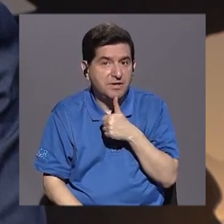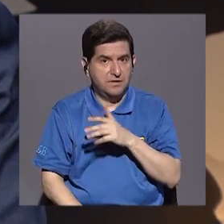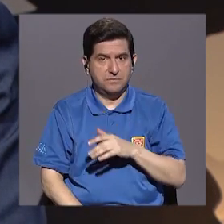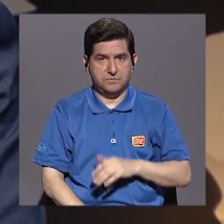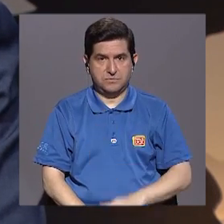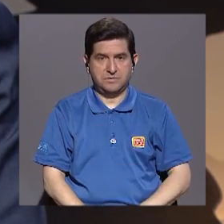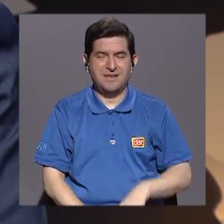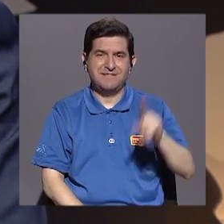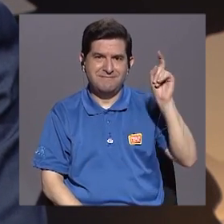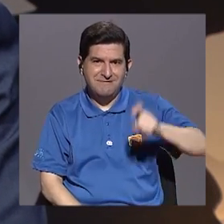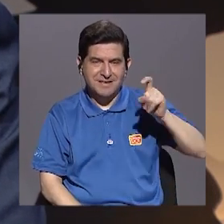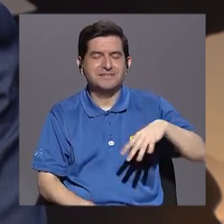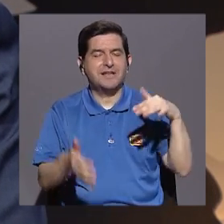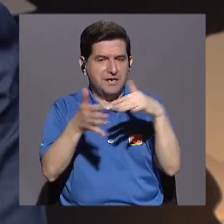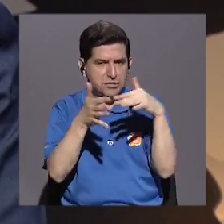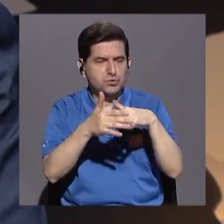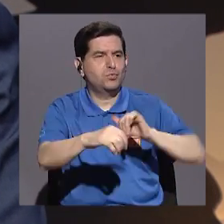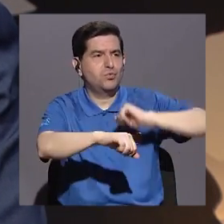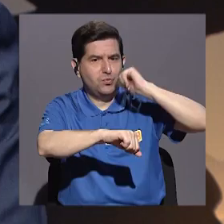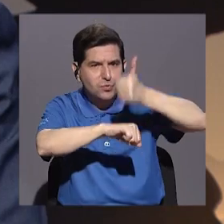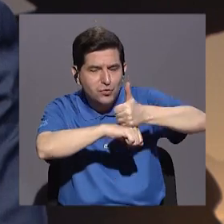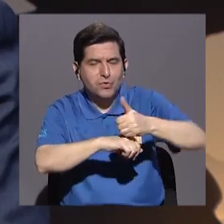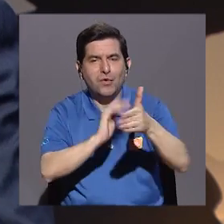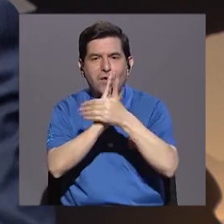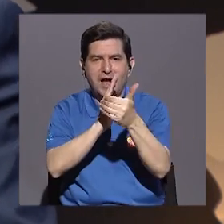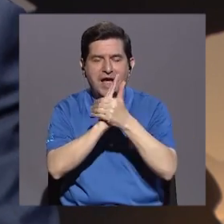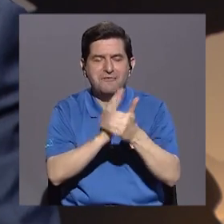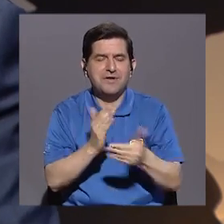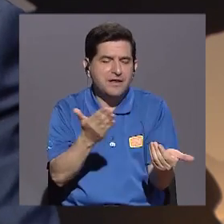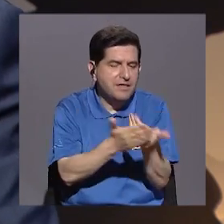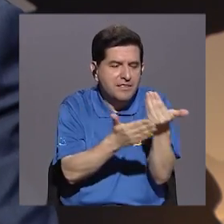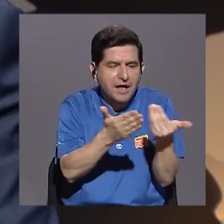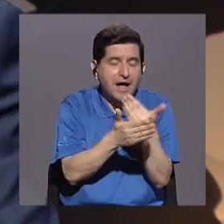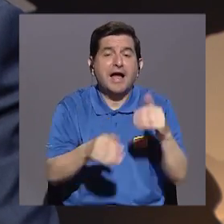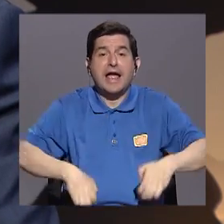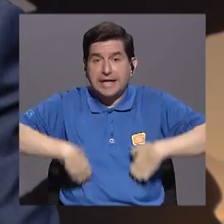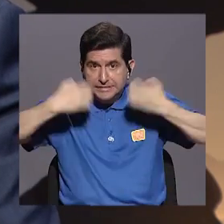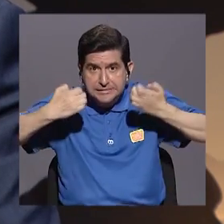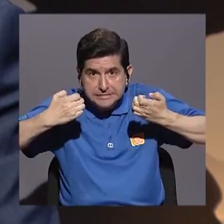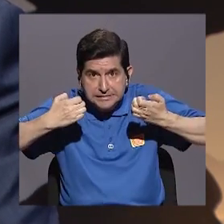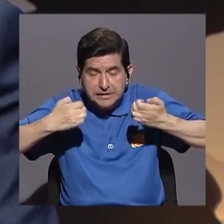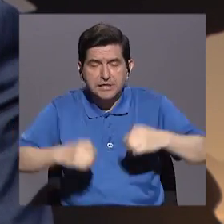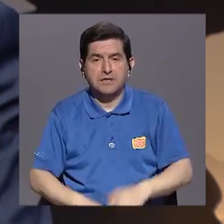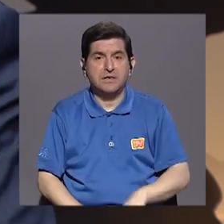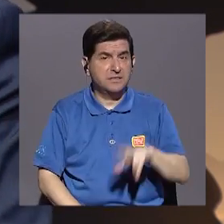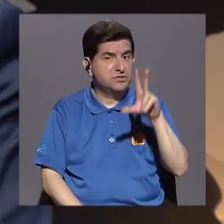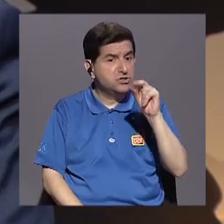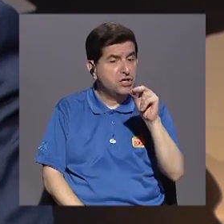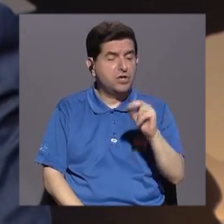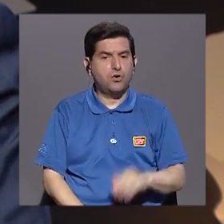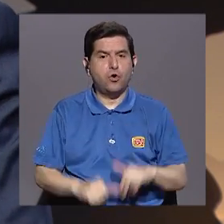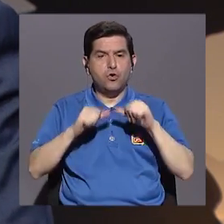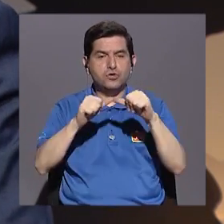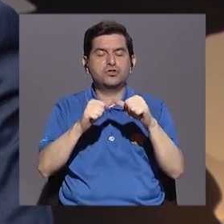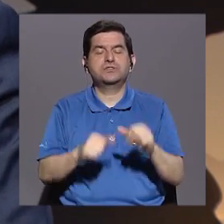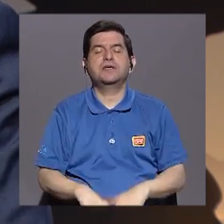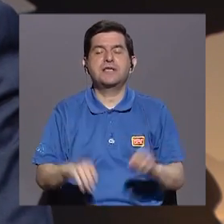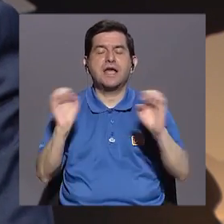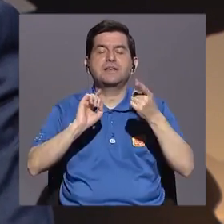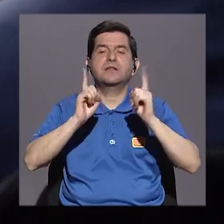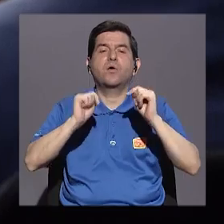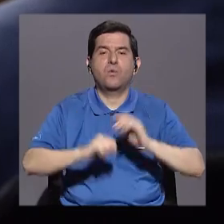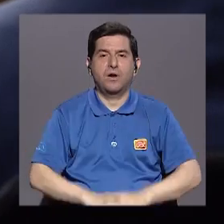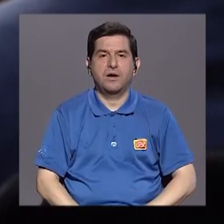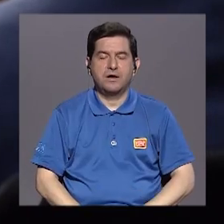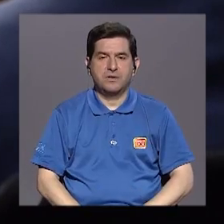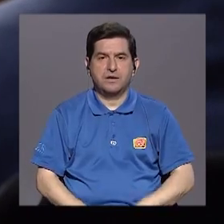se requiere hacer esos estudios para determinar si la capacidad renovable existe y si no pues cuál sería la siguiente fuente de energía